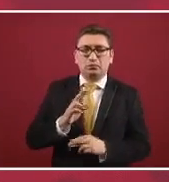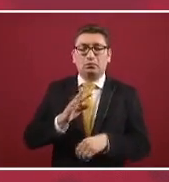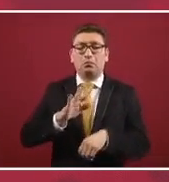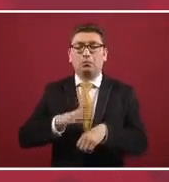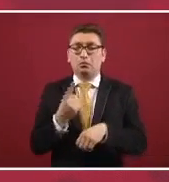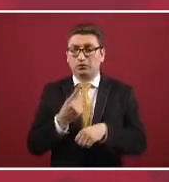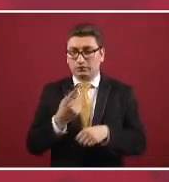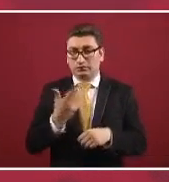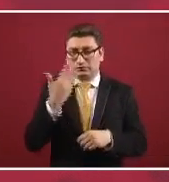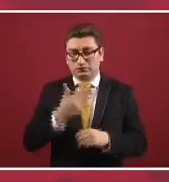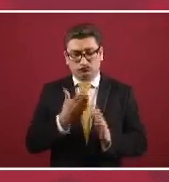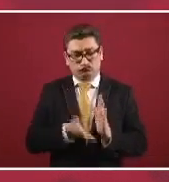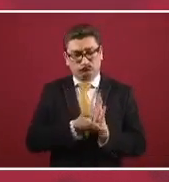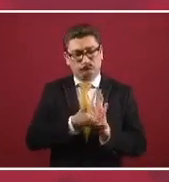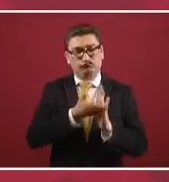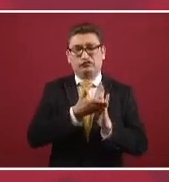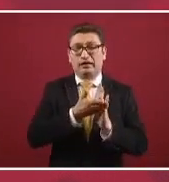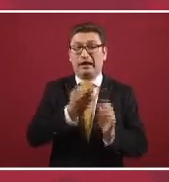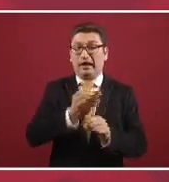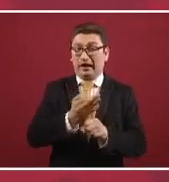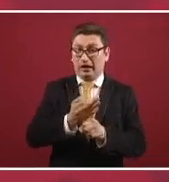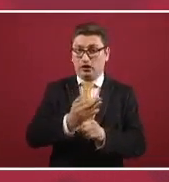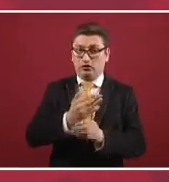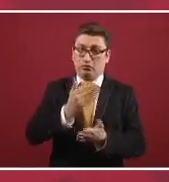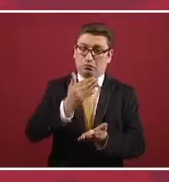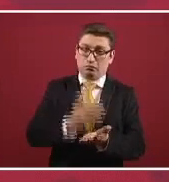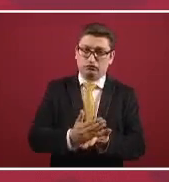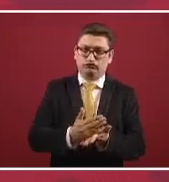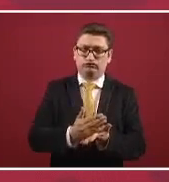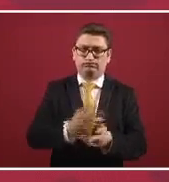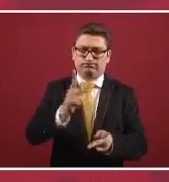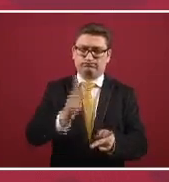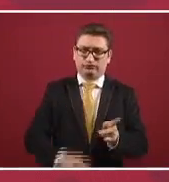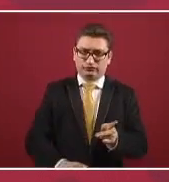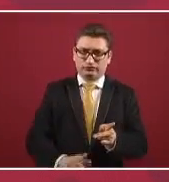la construcción. Lo que hicimos